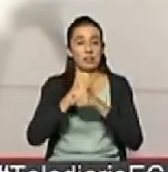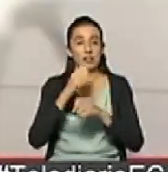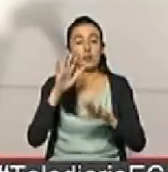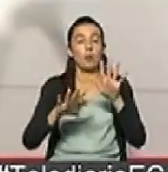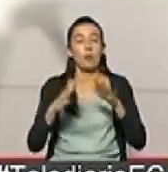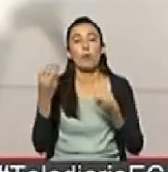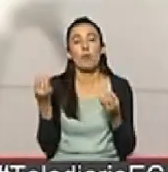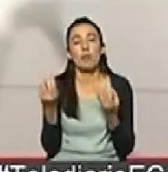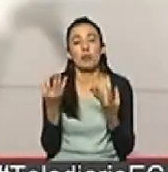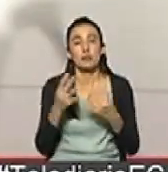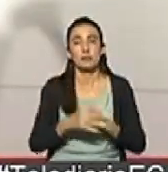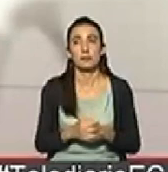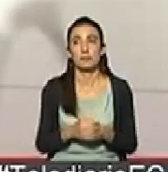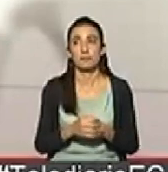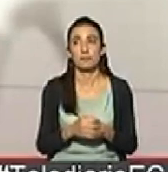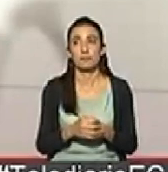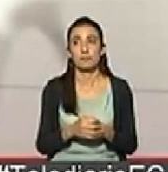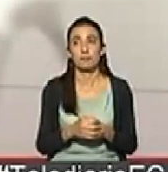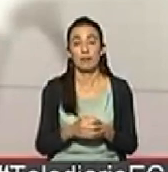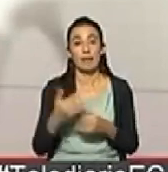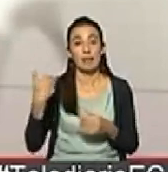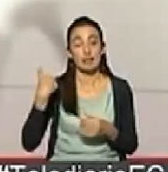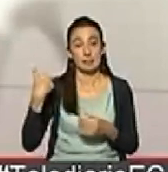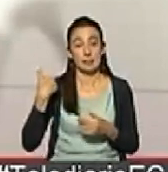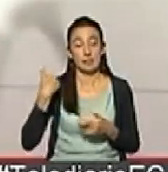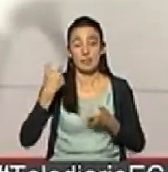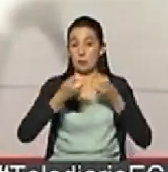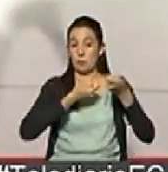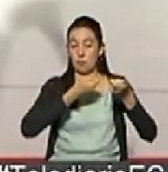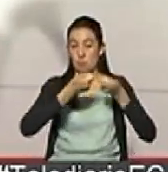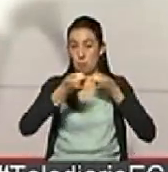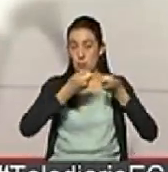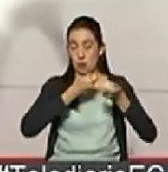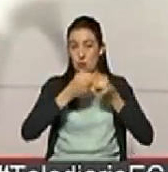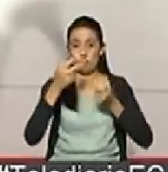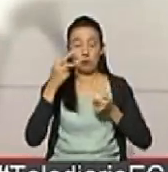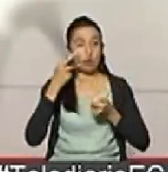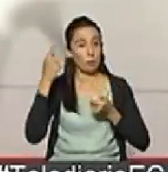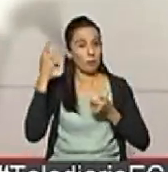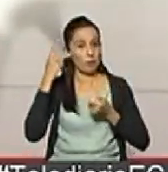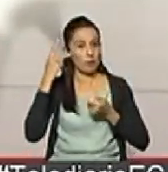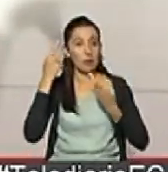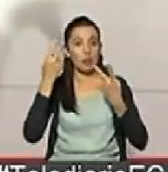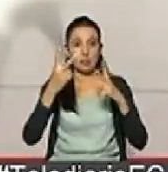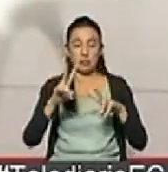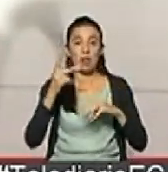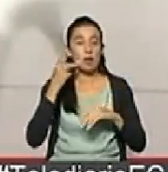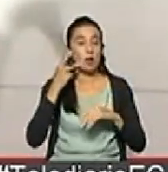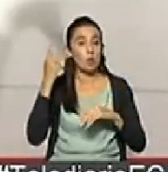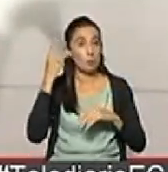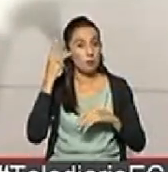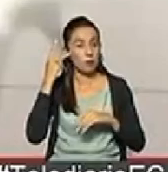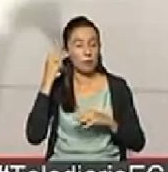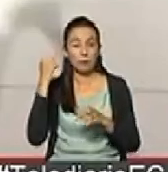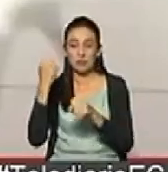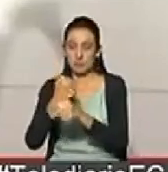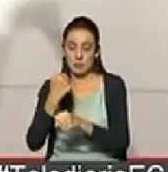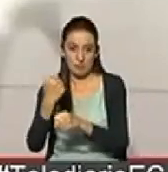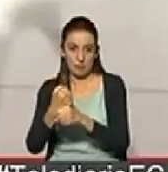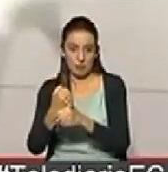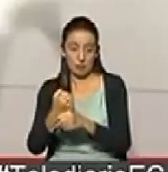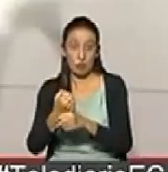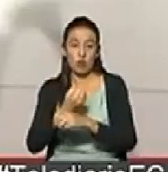hablando, si es que tiene un buen control de los padres, es decir, tenemos que pensar que también hay los dos padres que están trabajando,